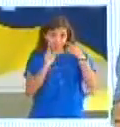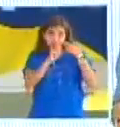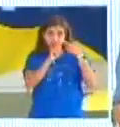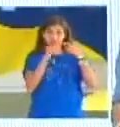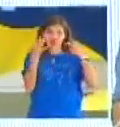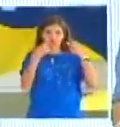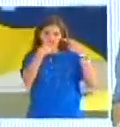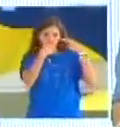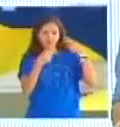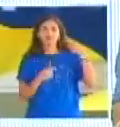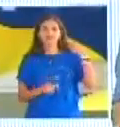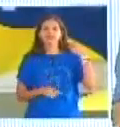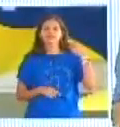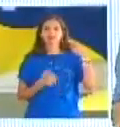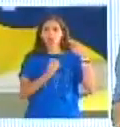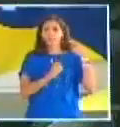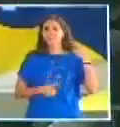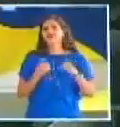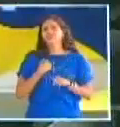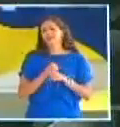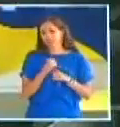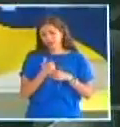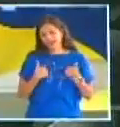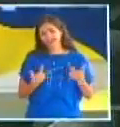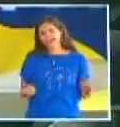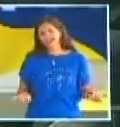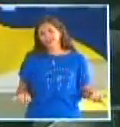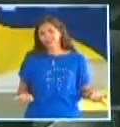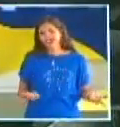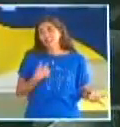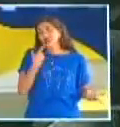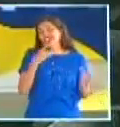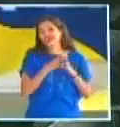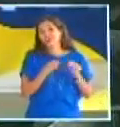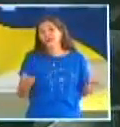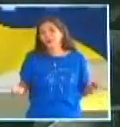¿Verdad? Así. Si tenemos un presidente obrero, así eso es. Lo dice todo.